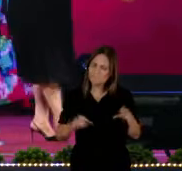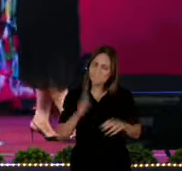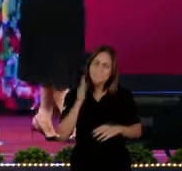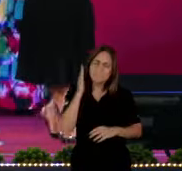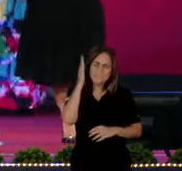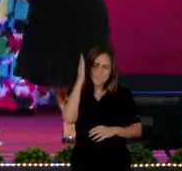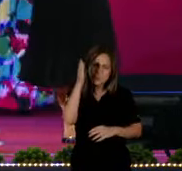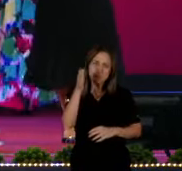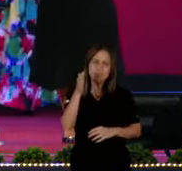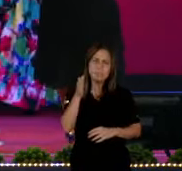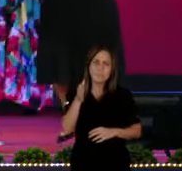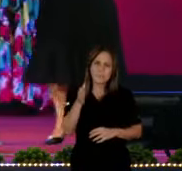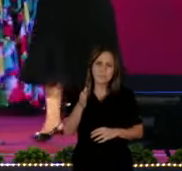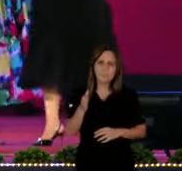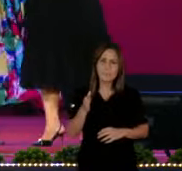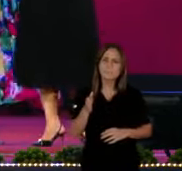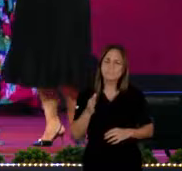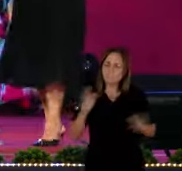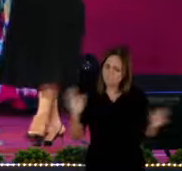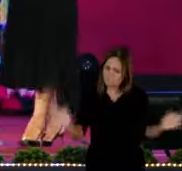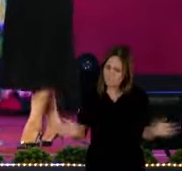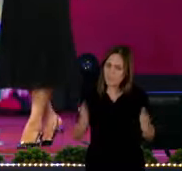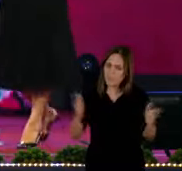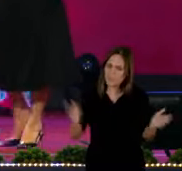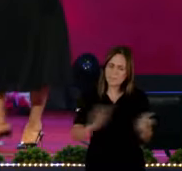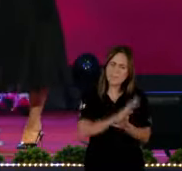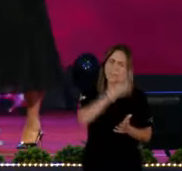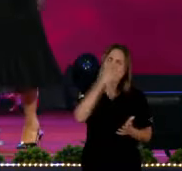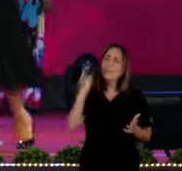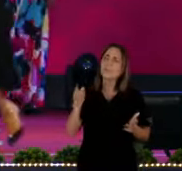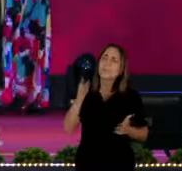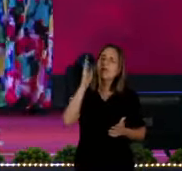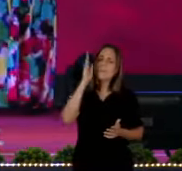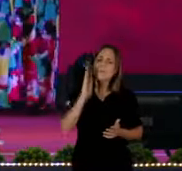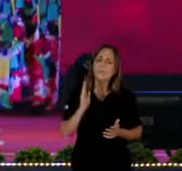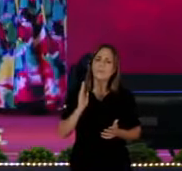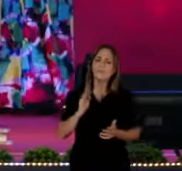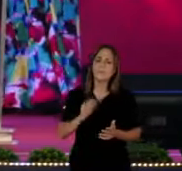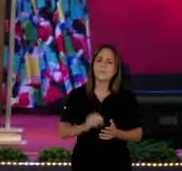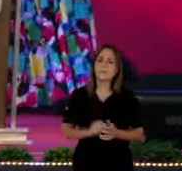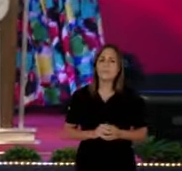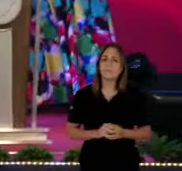hacer. Sigan pasando, gloria a Dios.